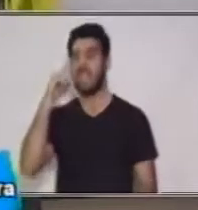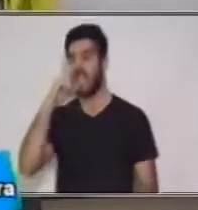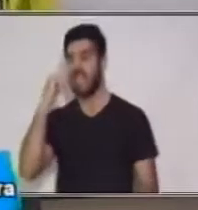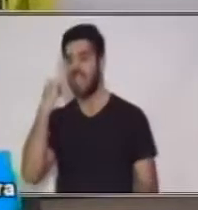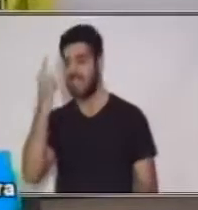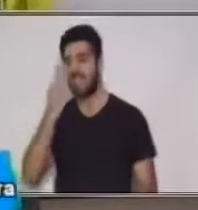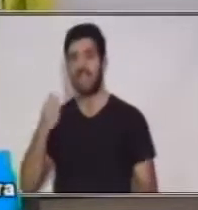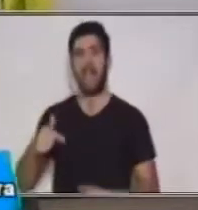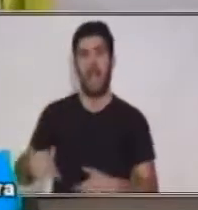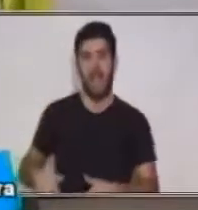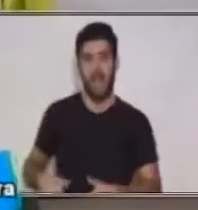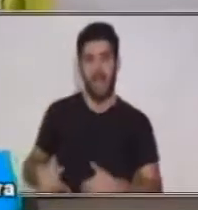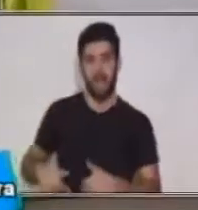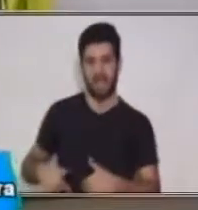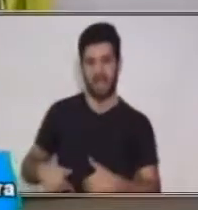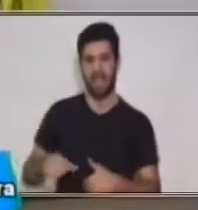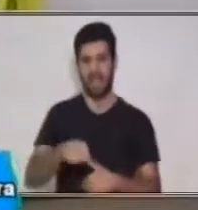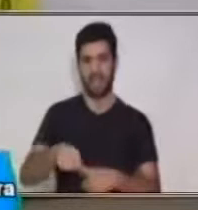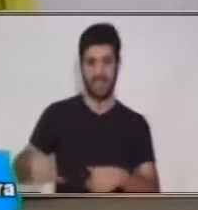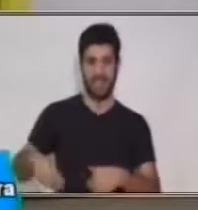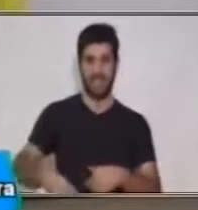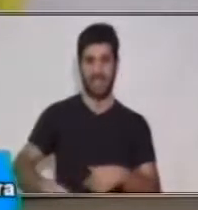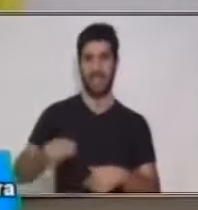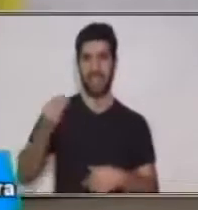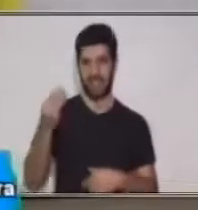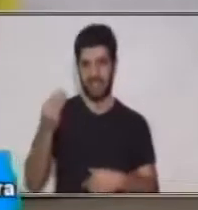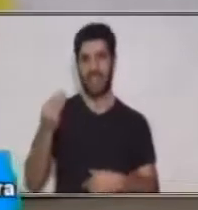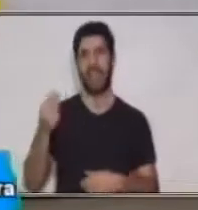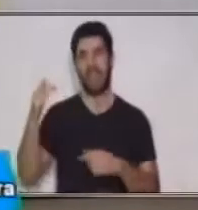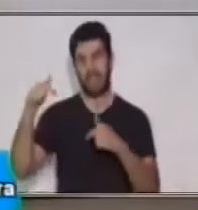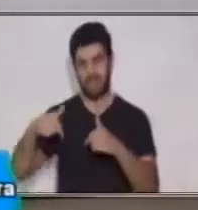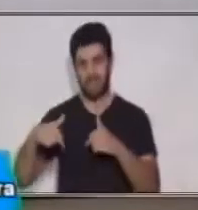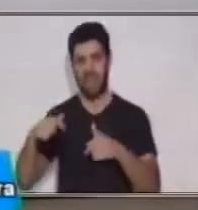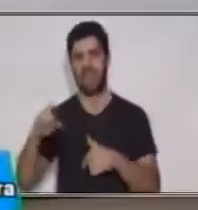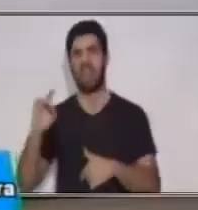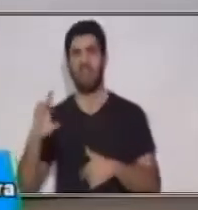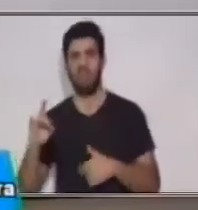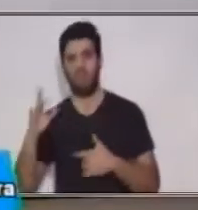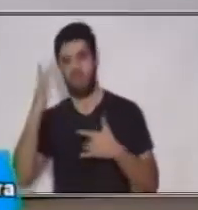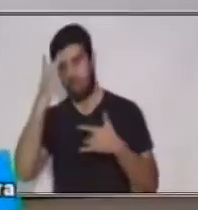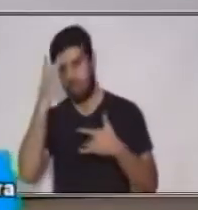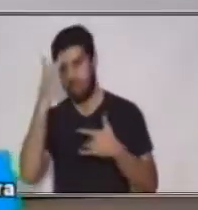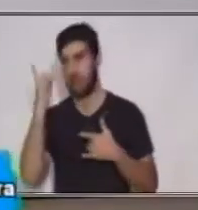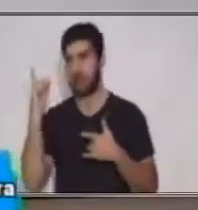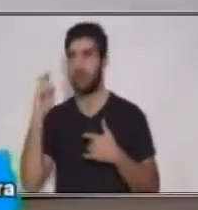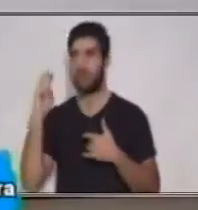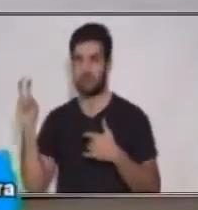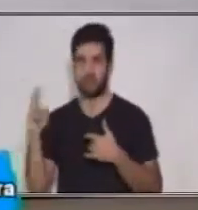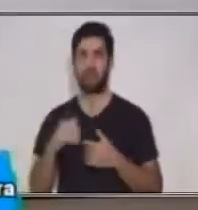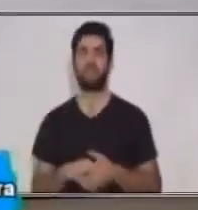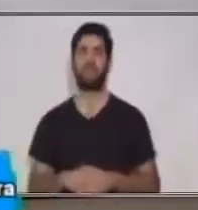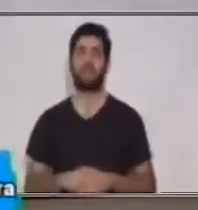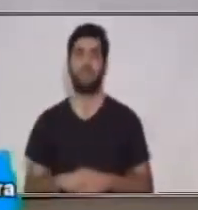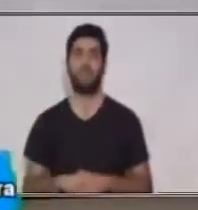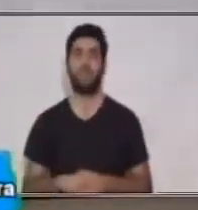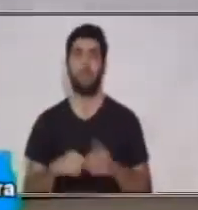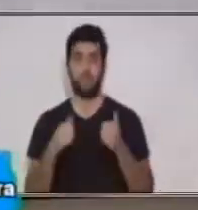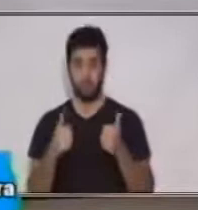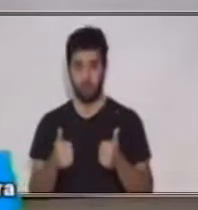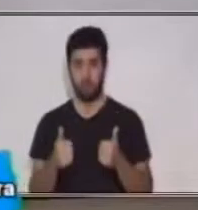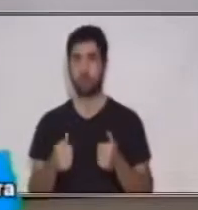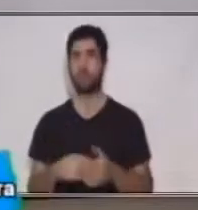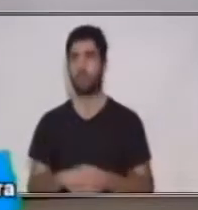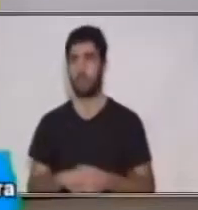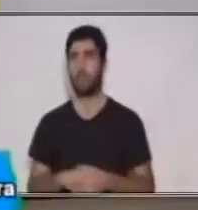Muy bien, ¿eh? Eso es una parte de nuestro cuerpo que a veces podemos enfermarnos de eso, entonces tenemos apendicitis, ¿verdad?